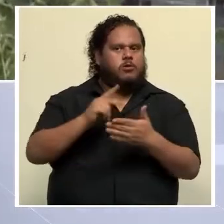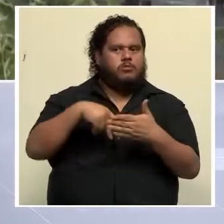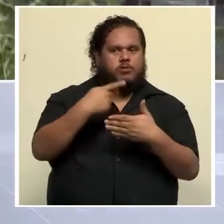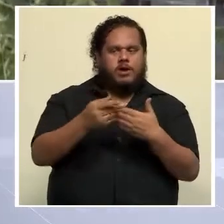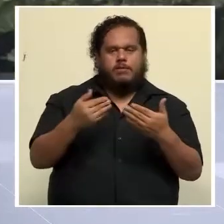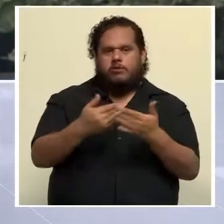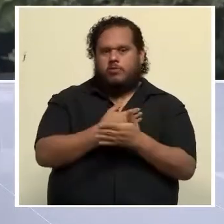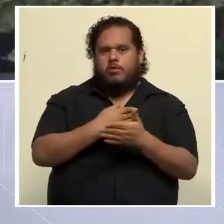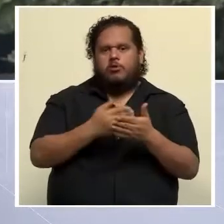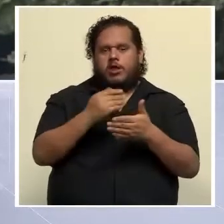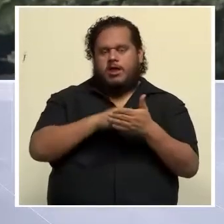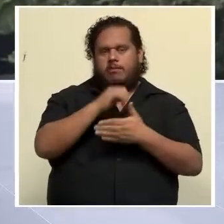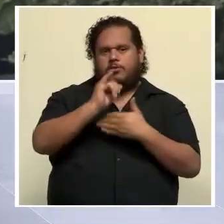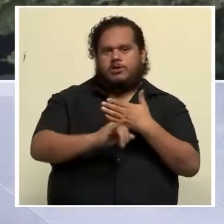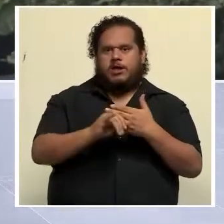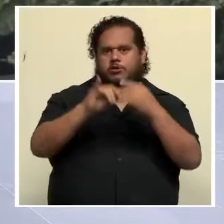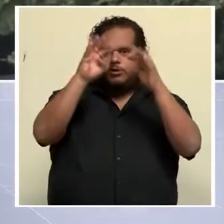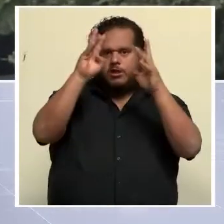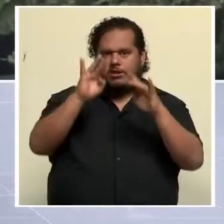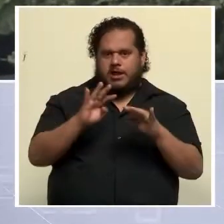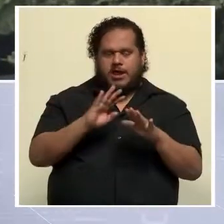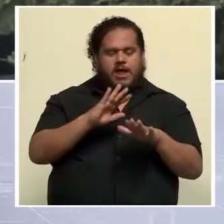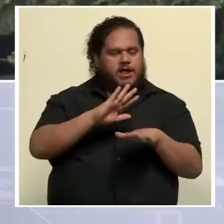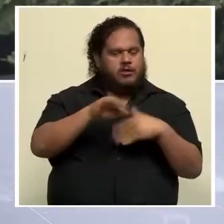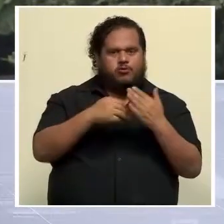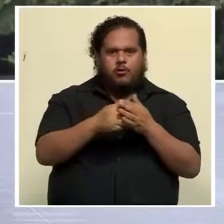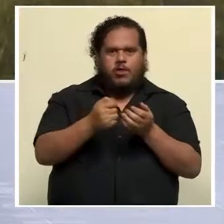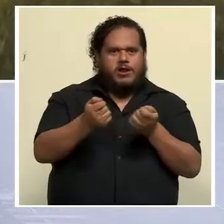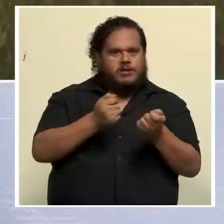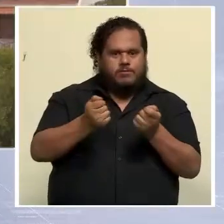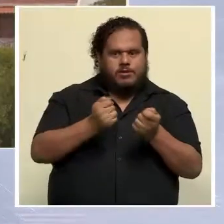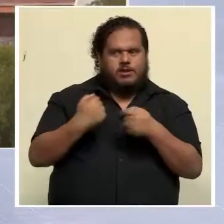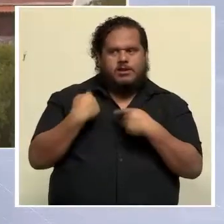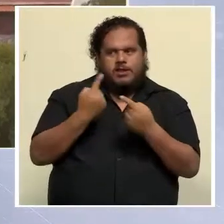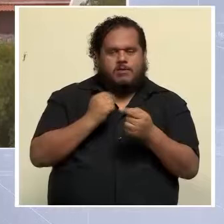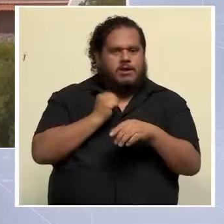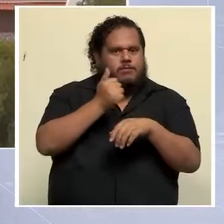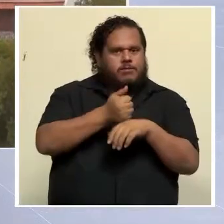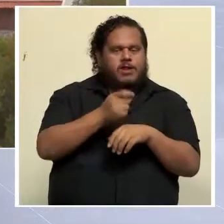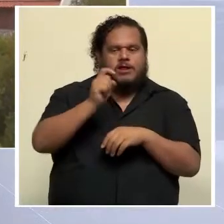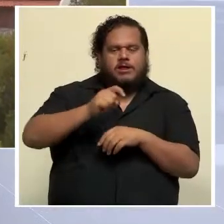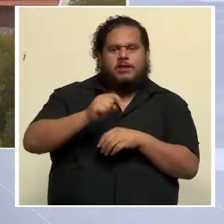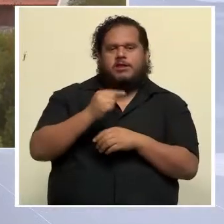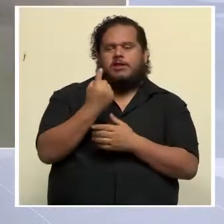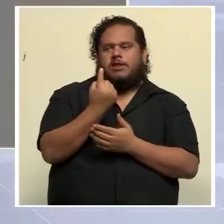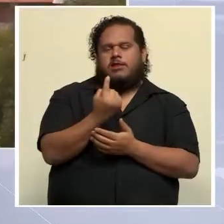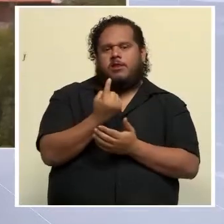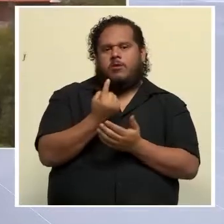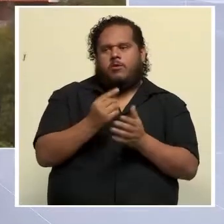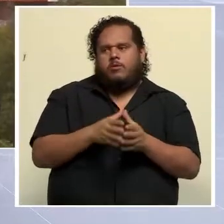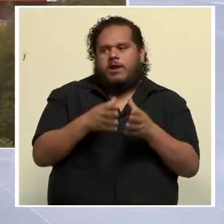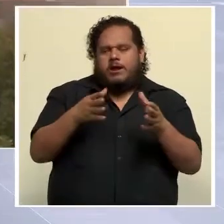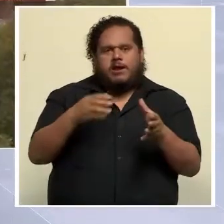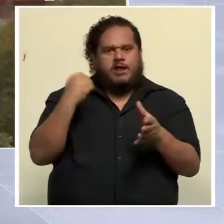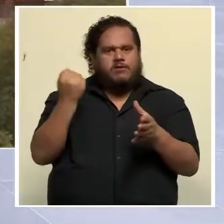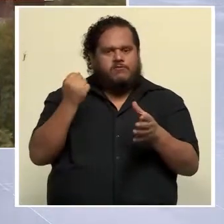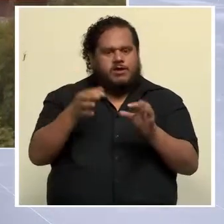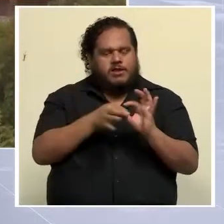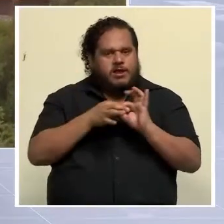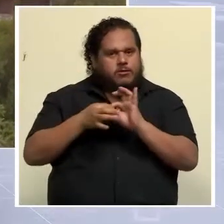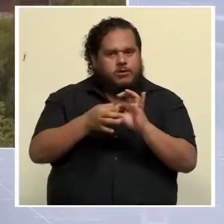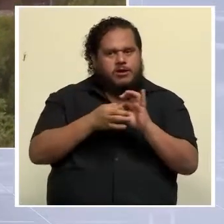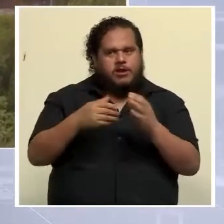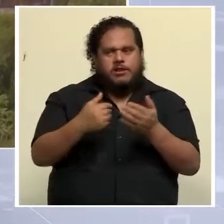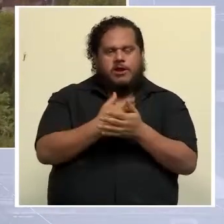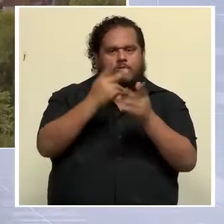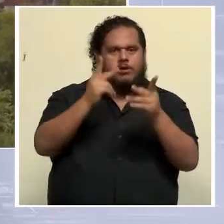nuevos proyectos estrella que cada administración se vienen a implementar y que por lo tanto van a requerir de una gran y fuerte coordinación de las